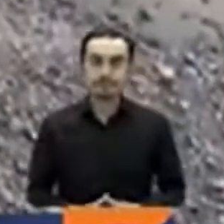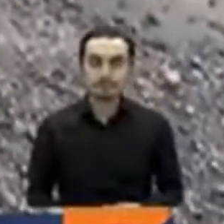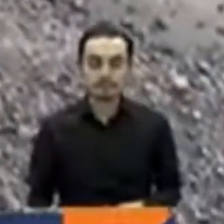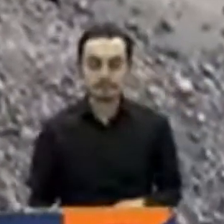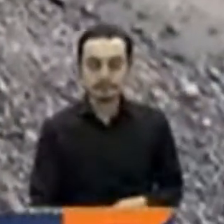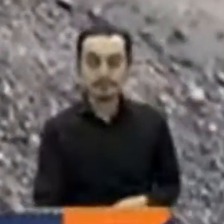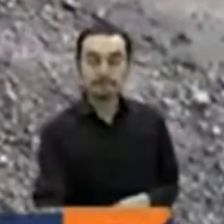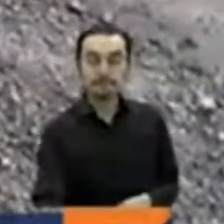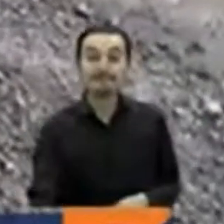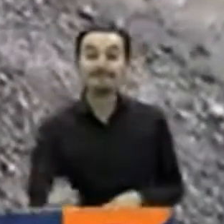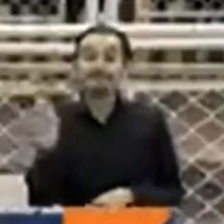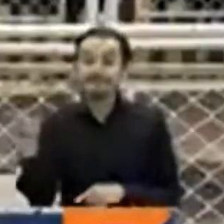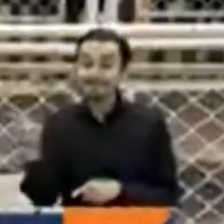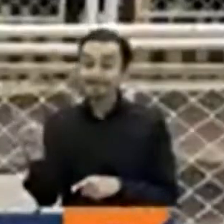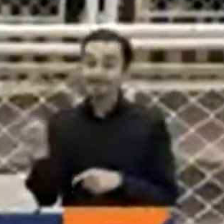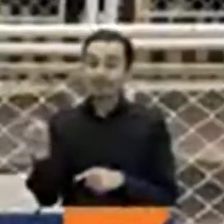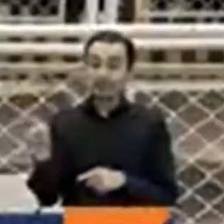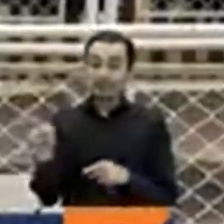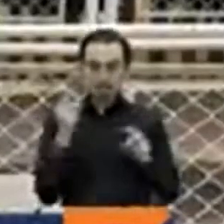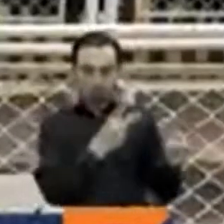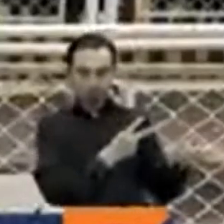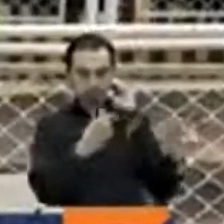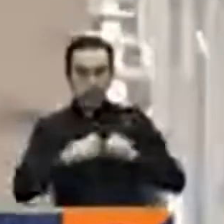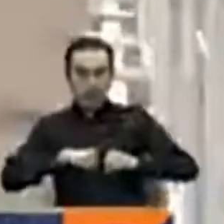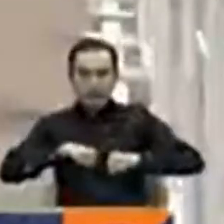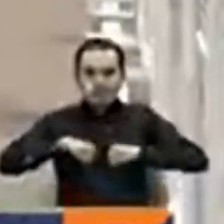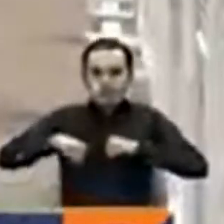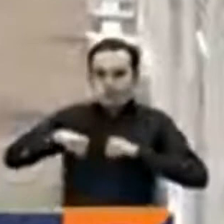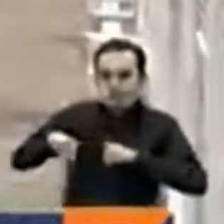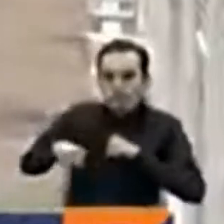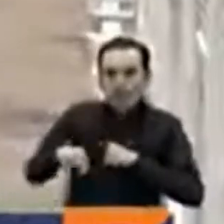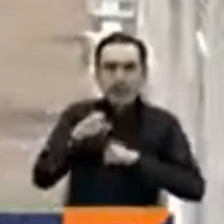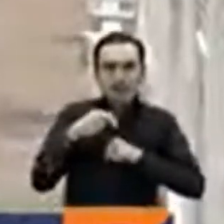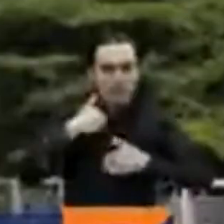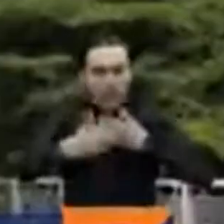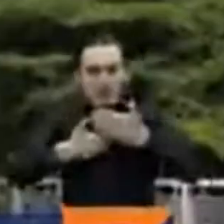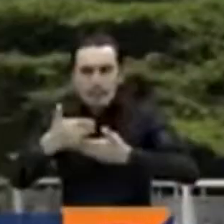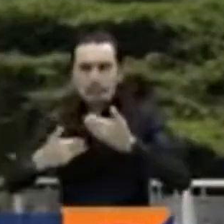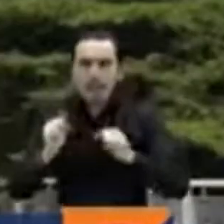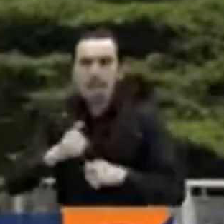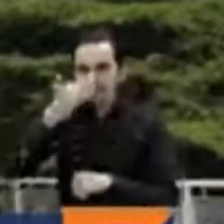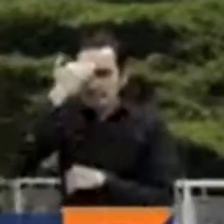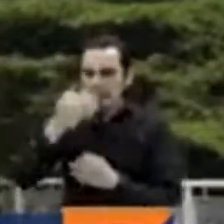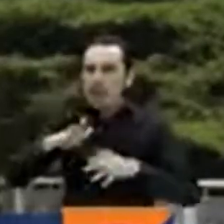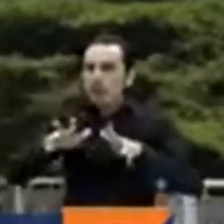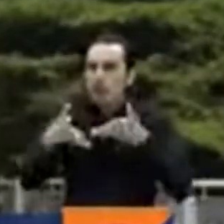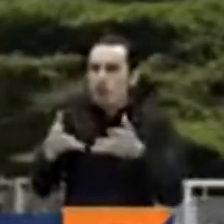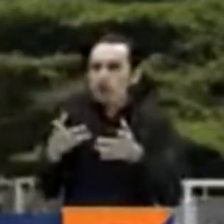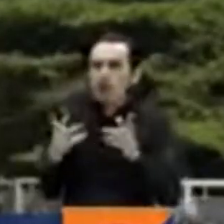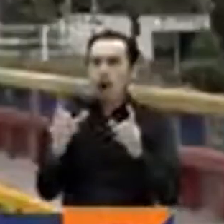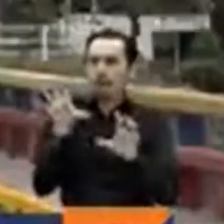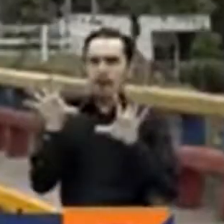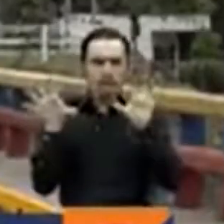Es a través de lugares como este, del dinamismo de estas arterias, que se puede medir cómo interactúan dos naciones. Venezuela